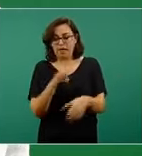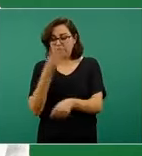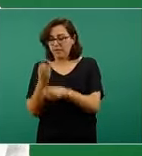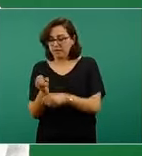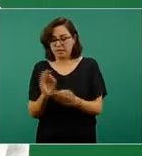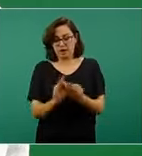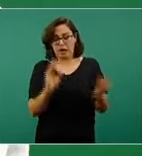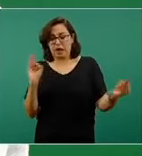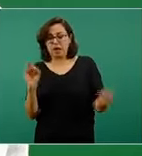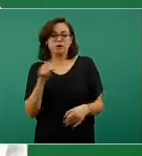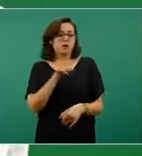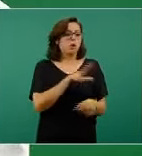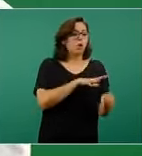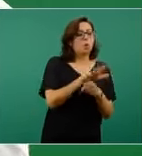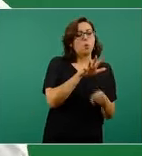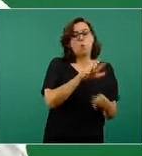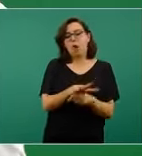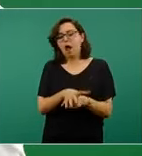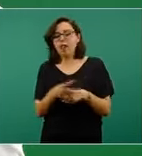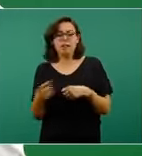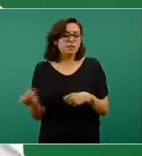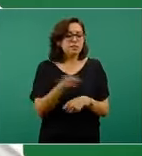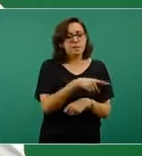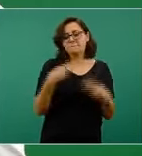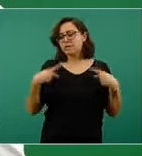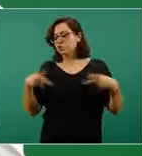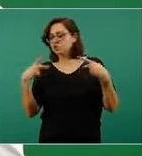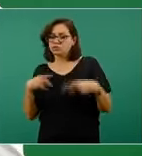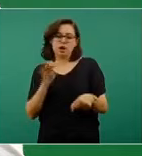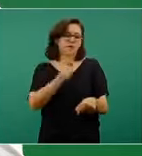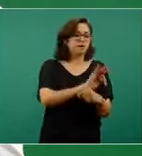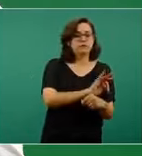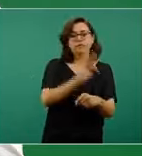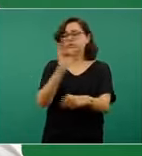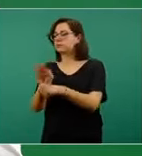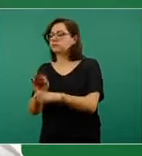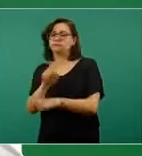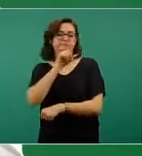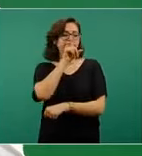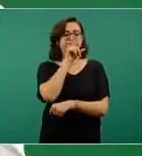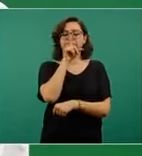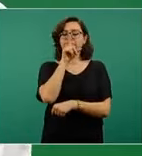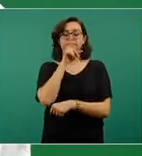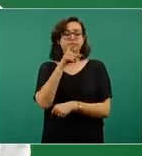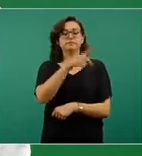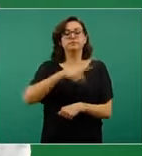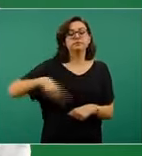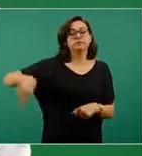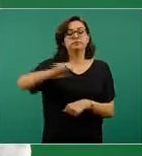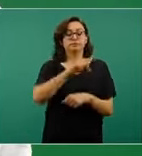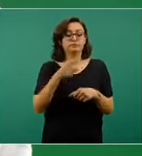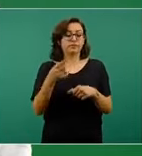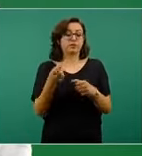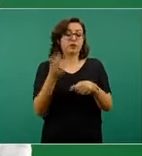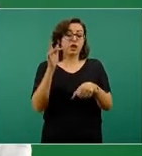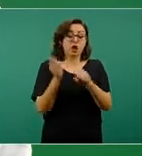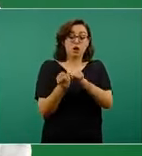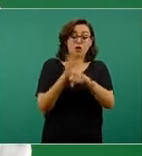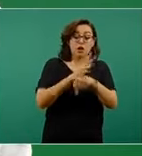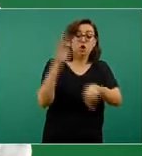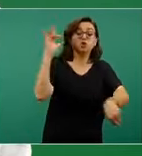personas trabajadoras de la salud. Tienen que ver con su cercanía a la posibilidad de ser contagiadas